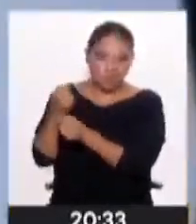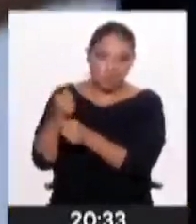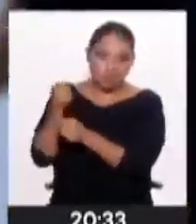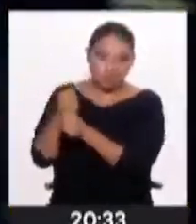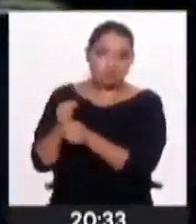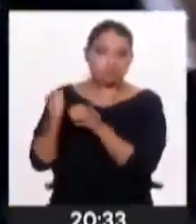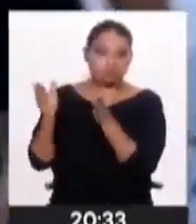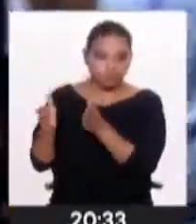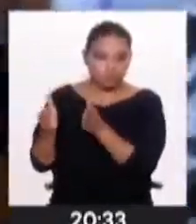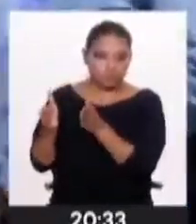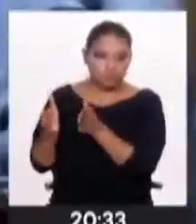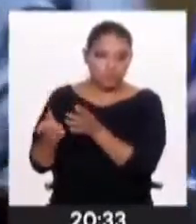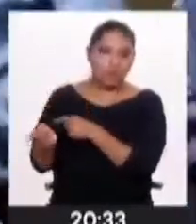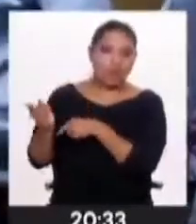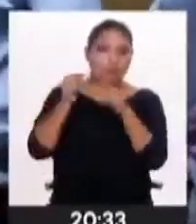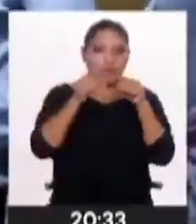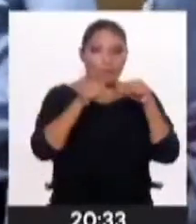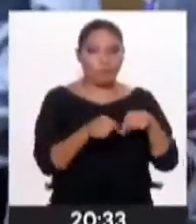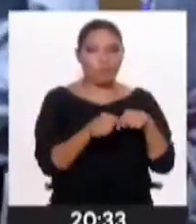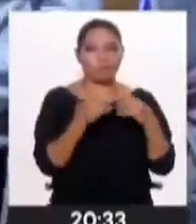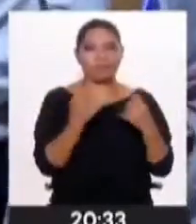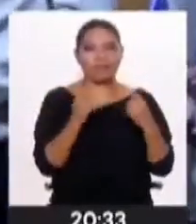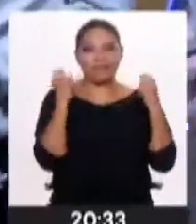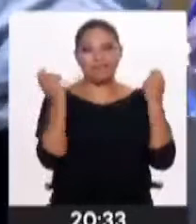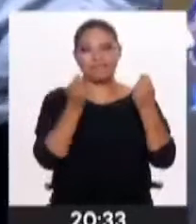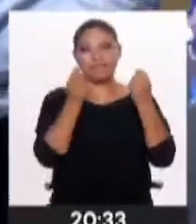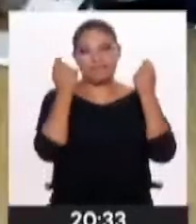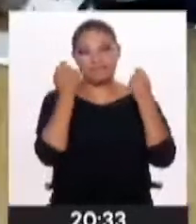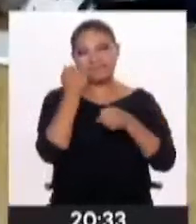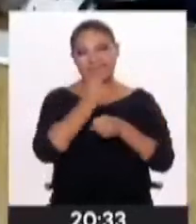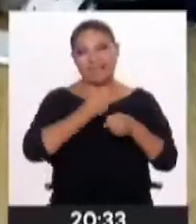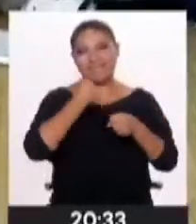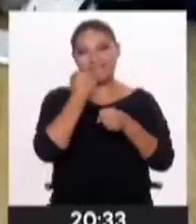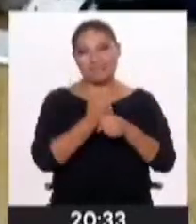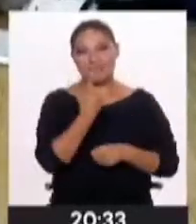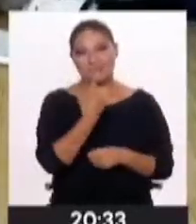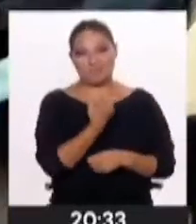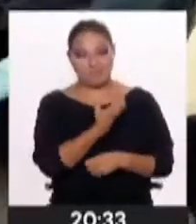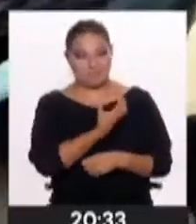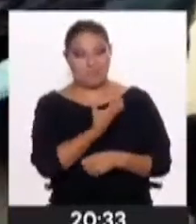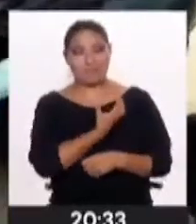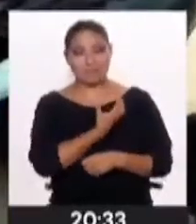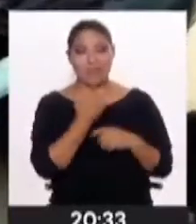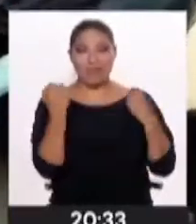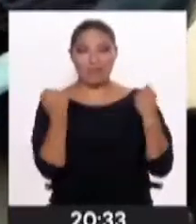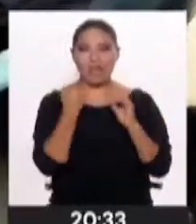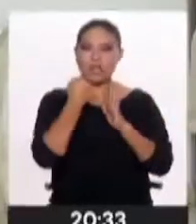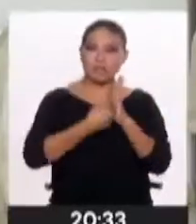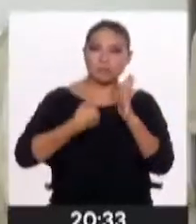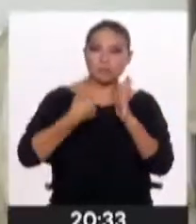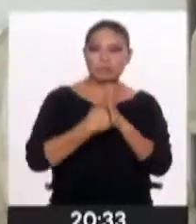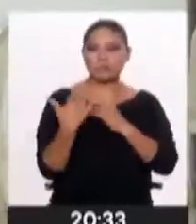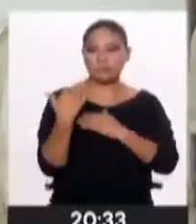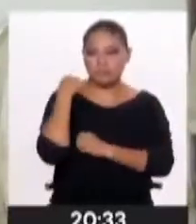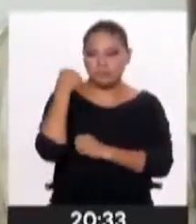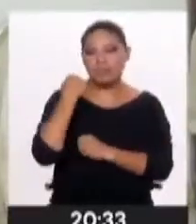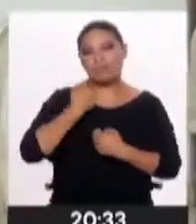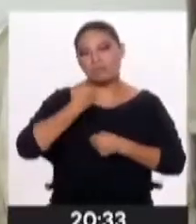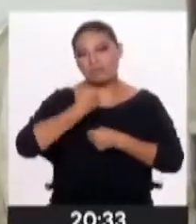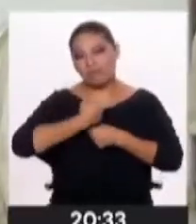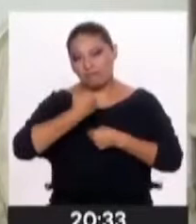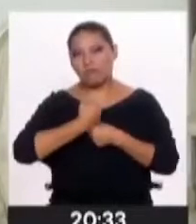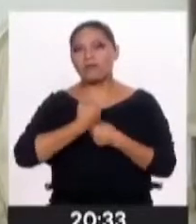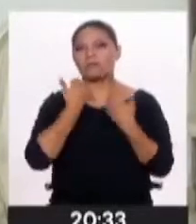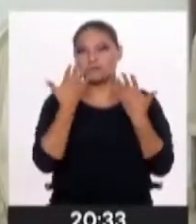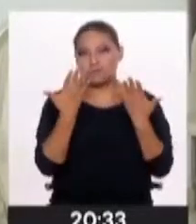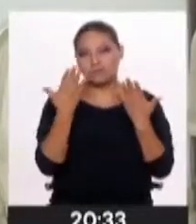agrícolas. A propósito de la celebración del Día del Trabajo y la lucha por los derechos laborales, recordamos que